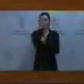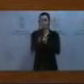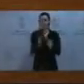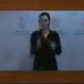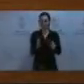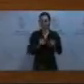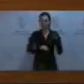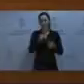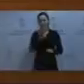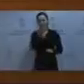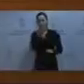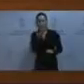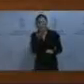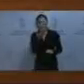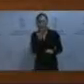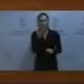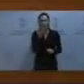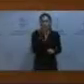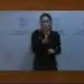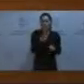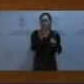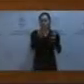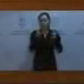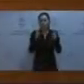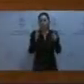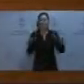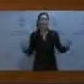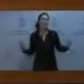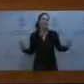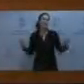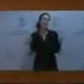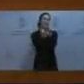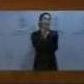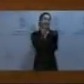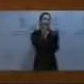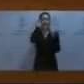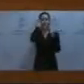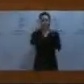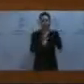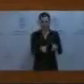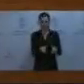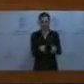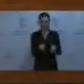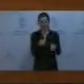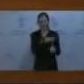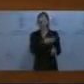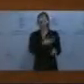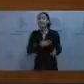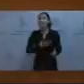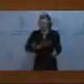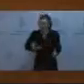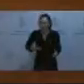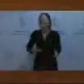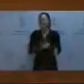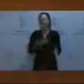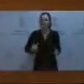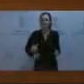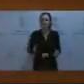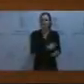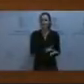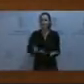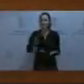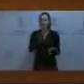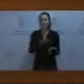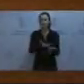según le conviene. Su postura es contraria a la minería. Y les recuerdo, señorías del Grupo Podemos, cuando abogaban por el fin